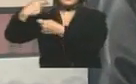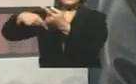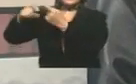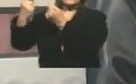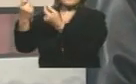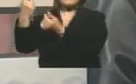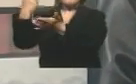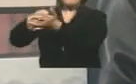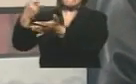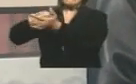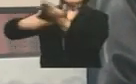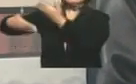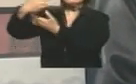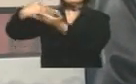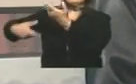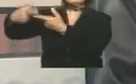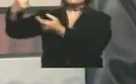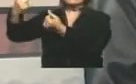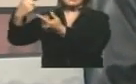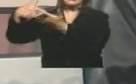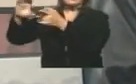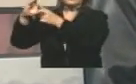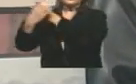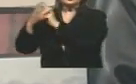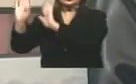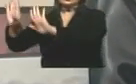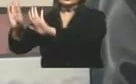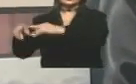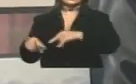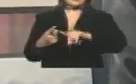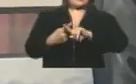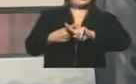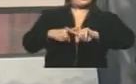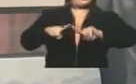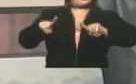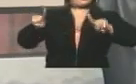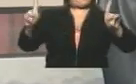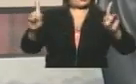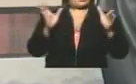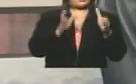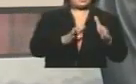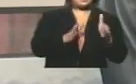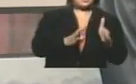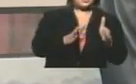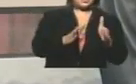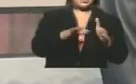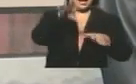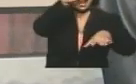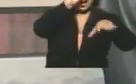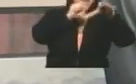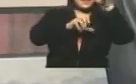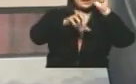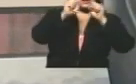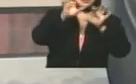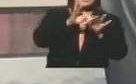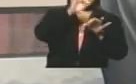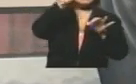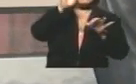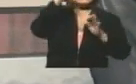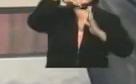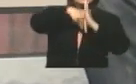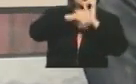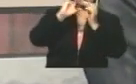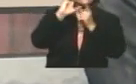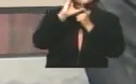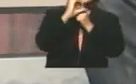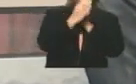de la cultura, la proyección cultural, y otra cosa es el hecho cultural en sí,